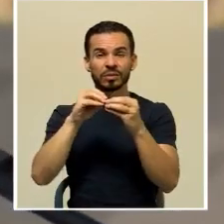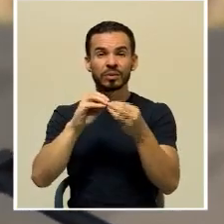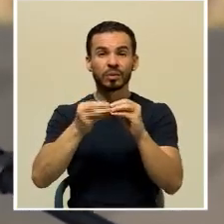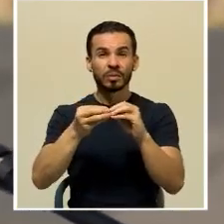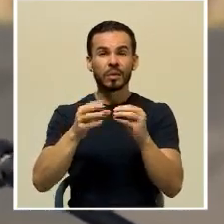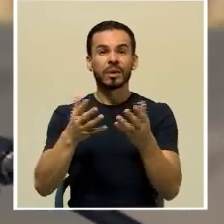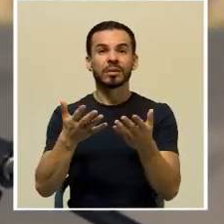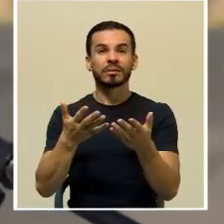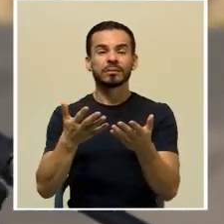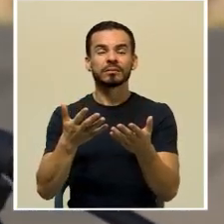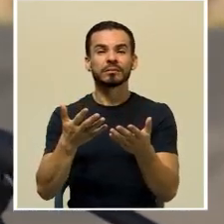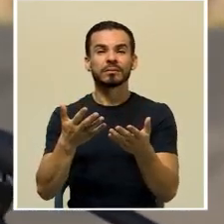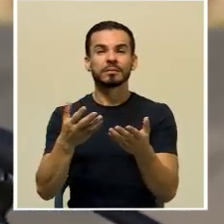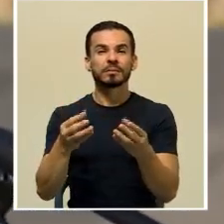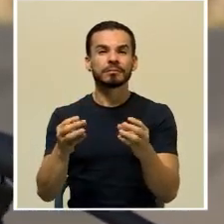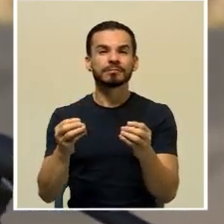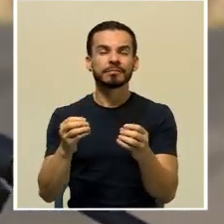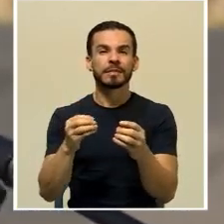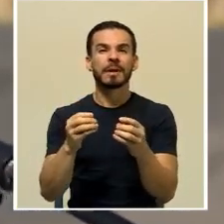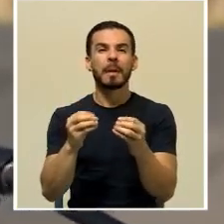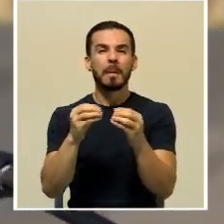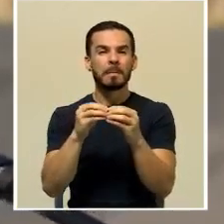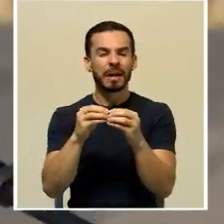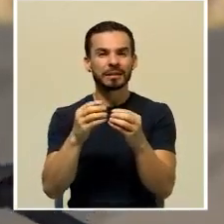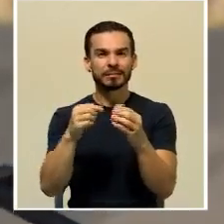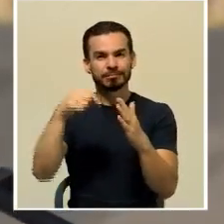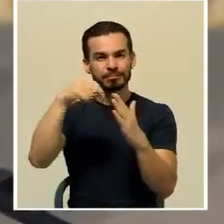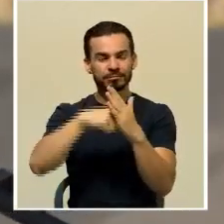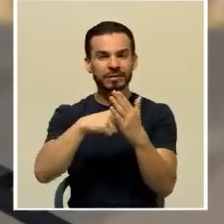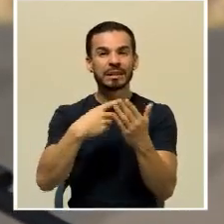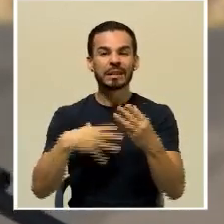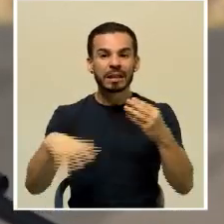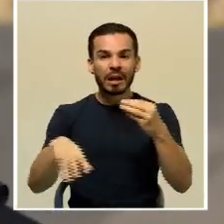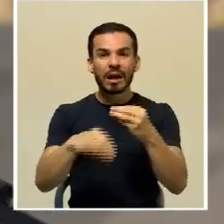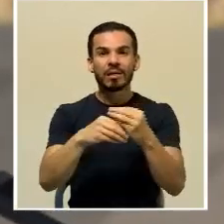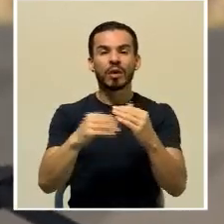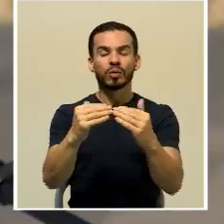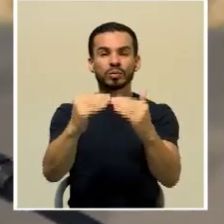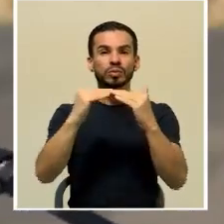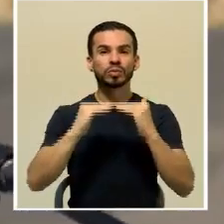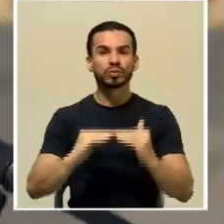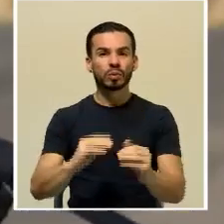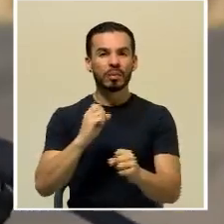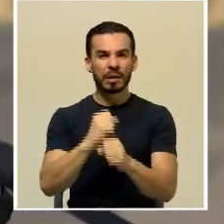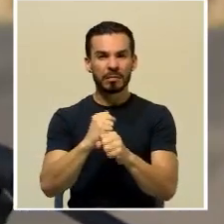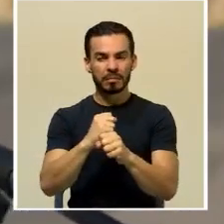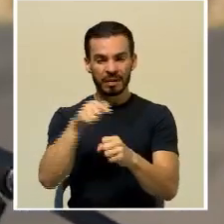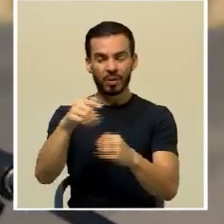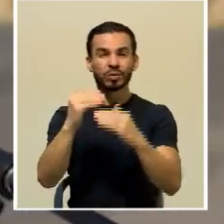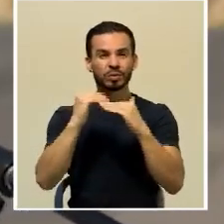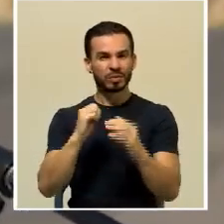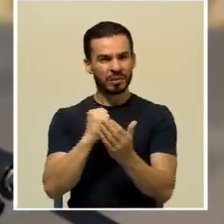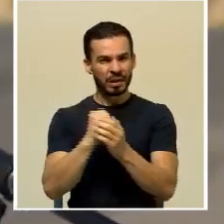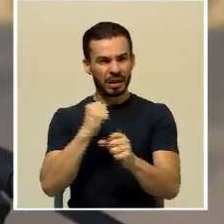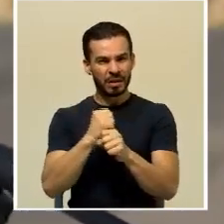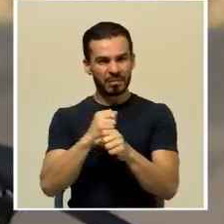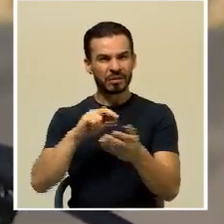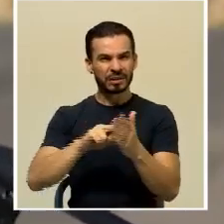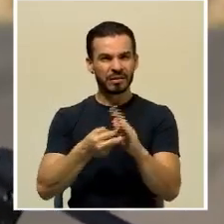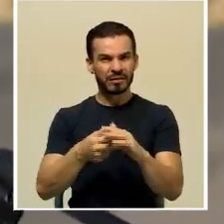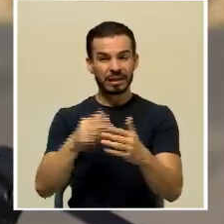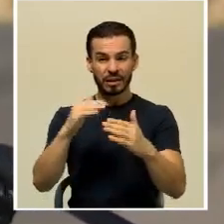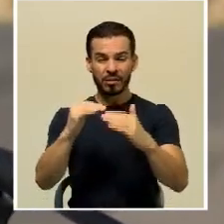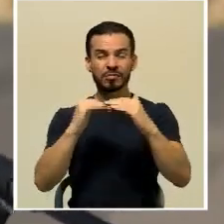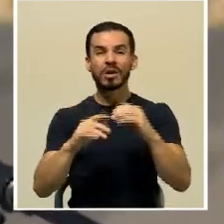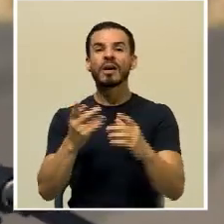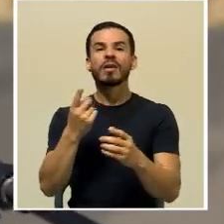poco más fuertes si le agregamos la tasa de subempleo. Eso quiere decir que entre el desempleo